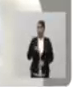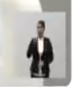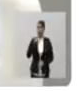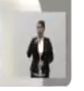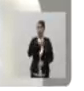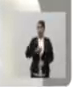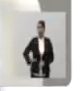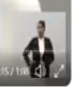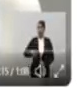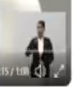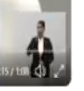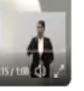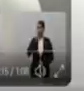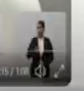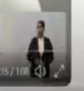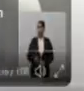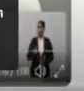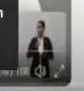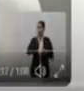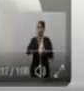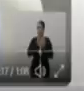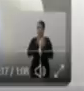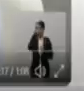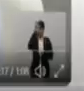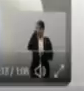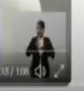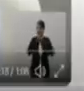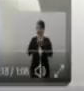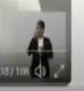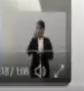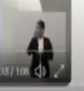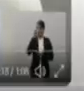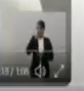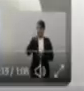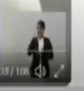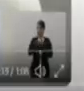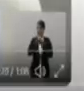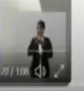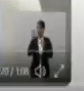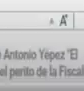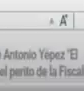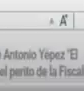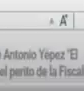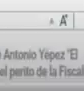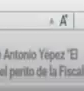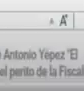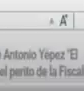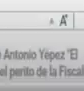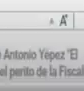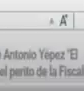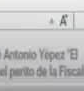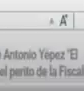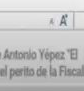no señaló que en Ciudad de México se dejó crecer el crimen organizado. ¿Será porque todos los que gobernaron Ciudad de México están en su gabinete?